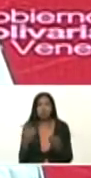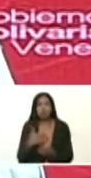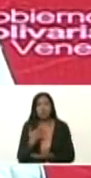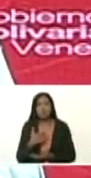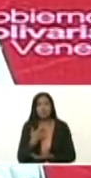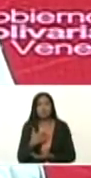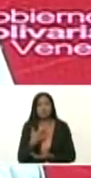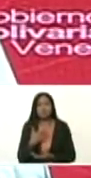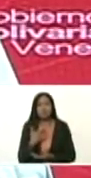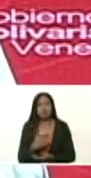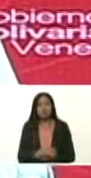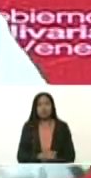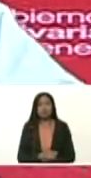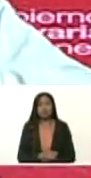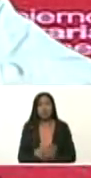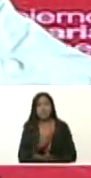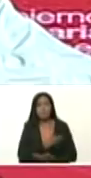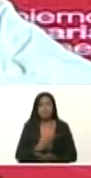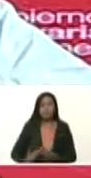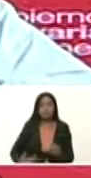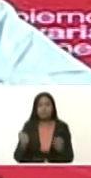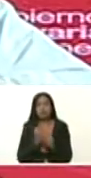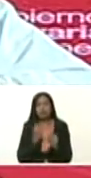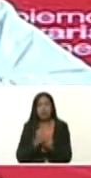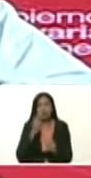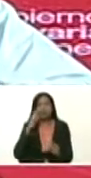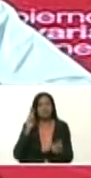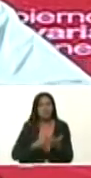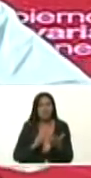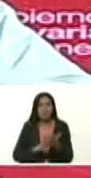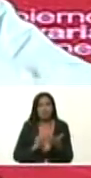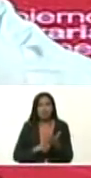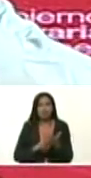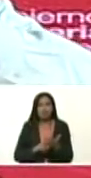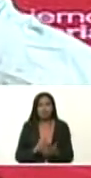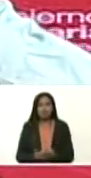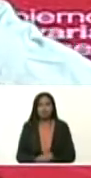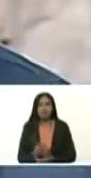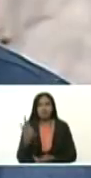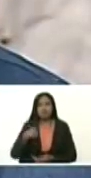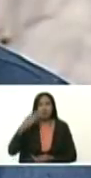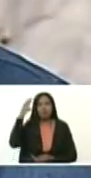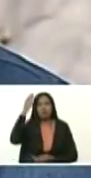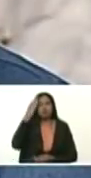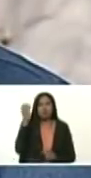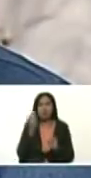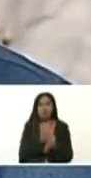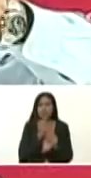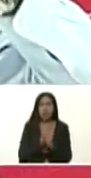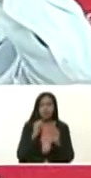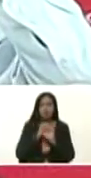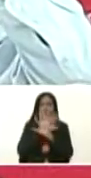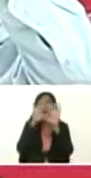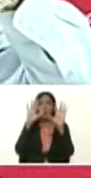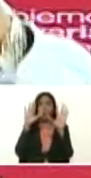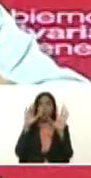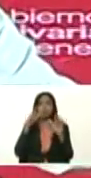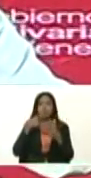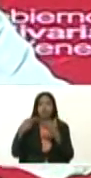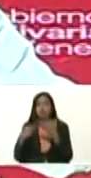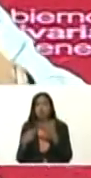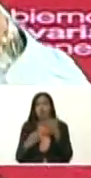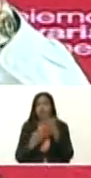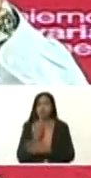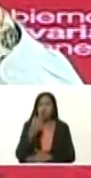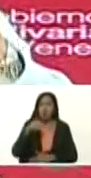siento un presidente obrero de verdad. Es que lo es. Tengo mi conciencia obrera clarita de cuáles son mis